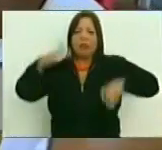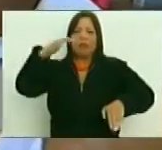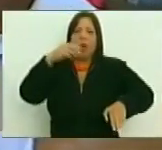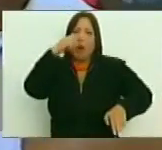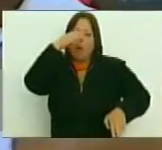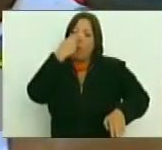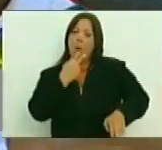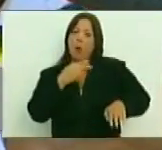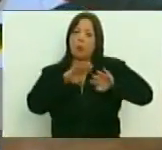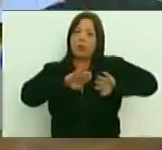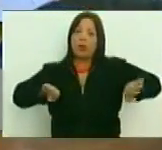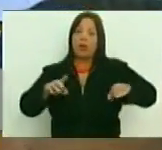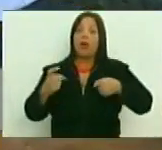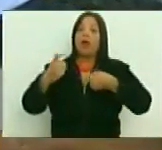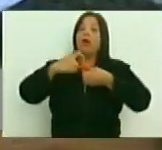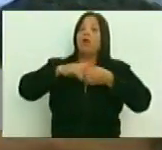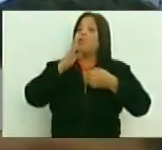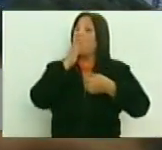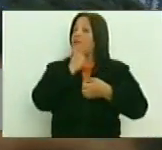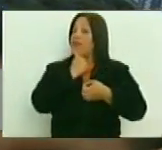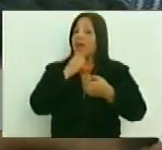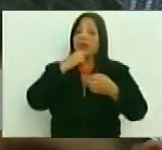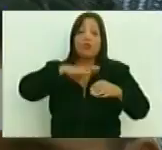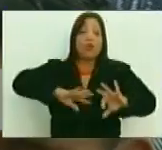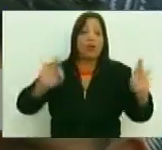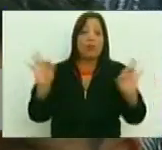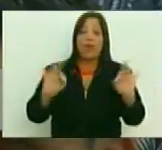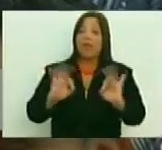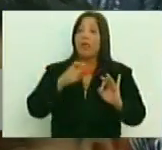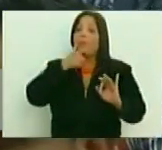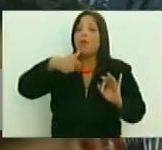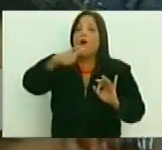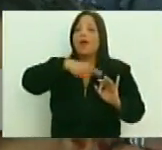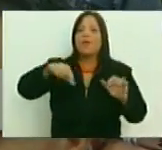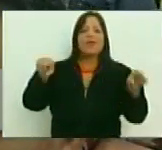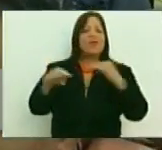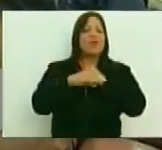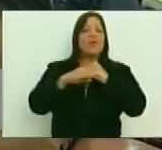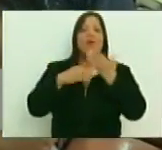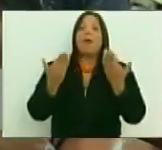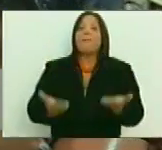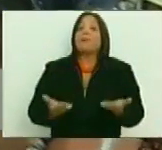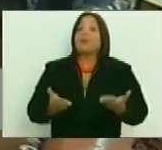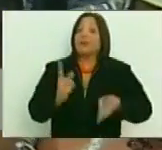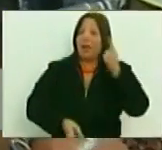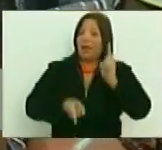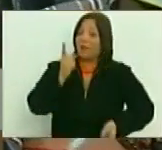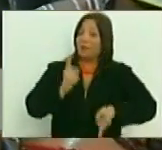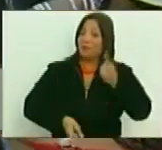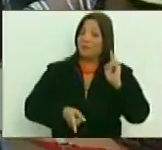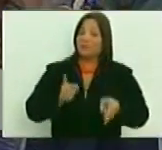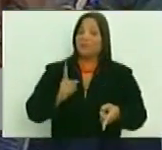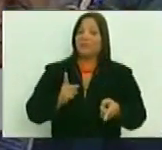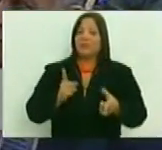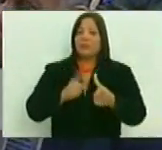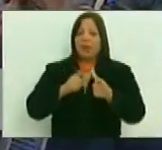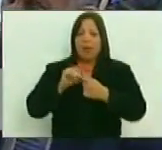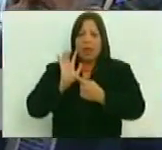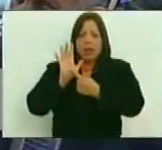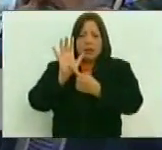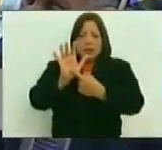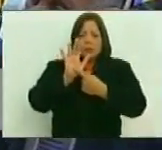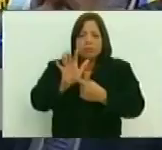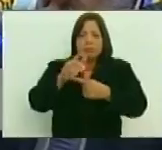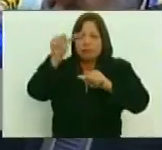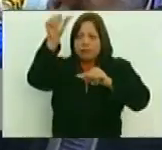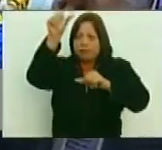pueblo excluido de su historia lo es también en su presente. En esa representación de